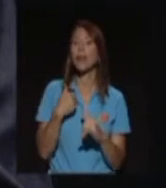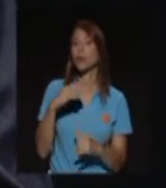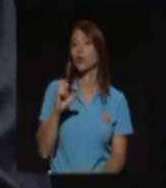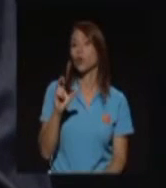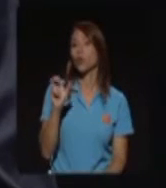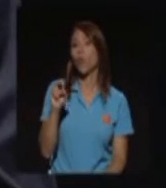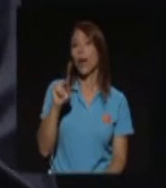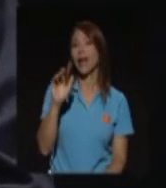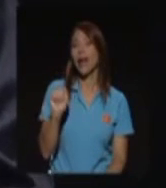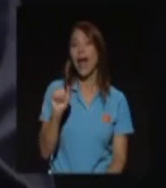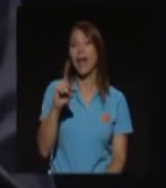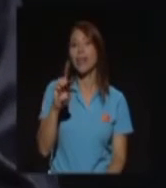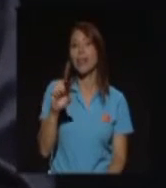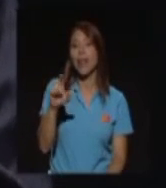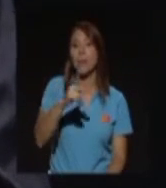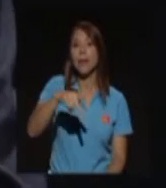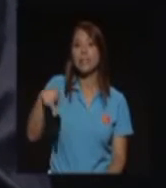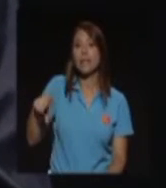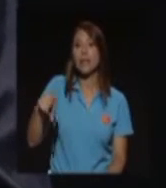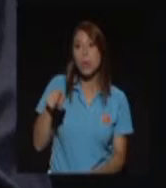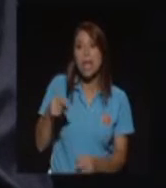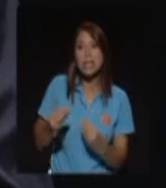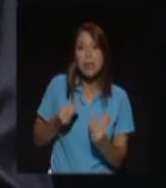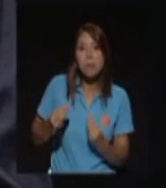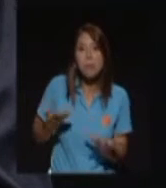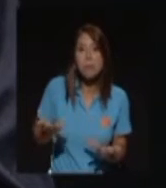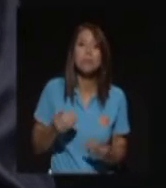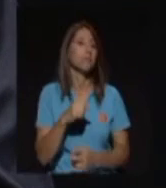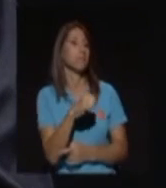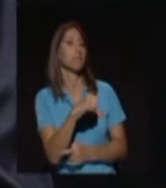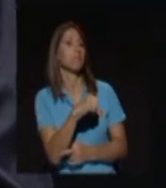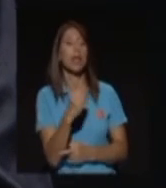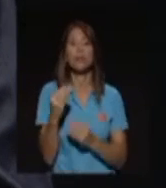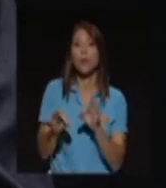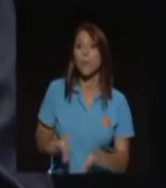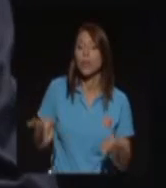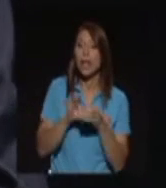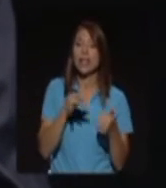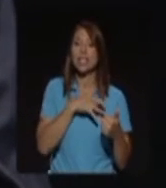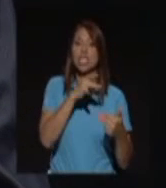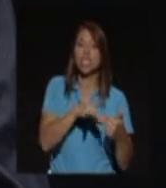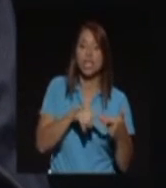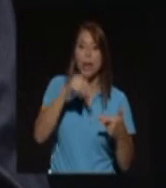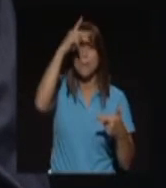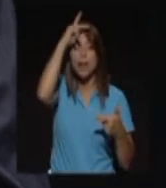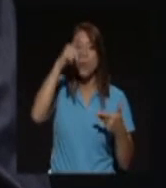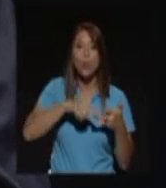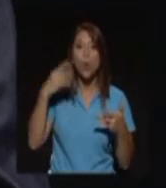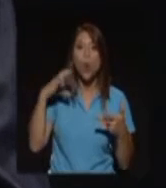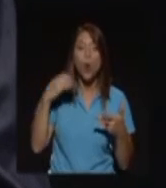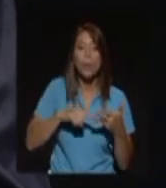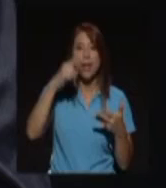del Pacífico, que está ahí en veremos, Sí, señor. Que es muy importante. Es Chile, Perú, Colombia